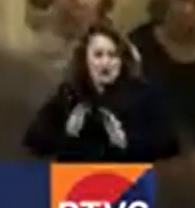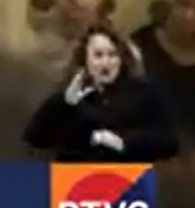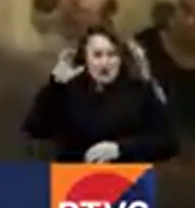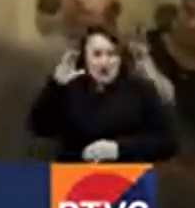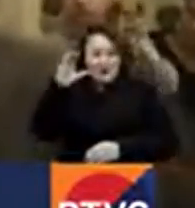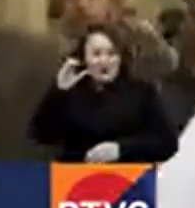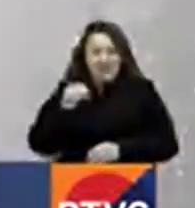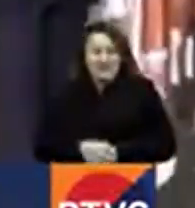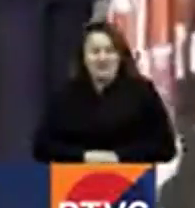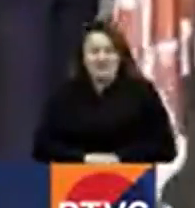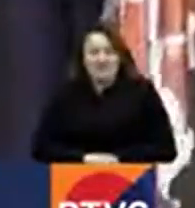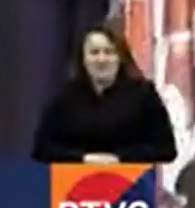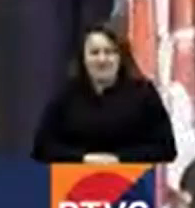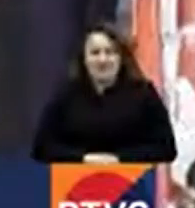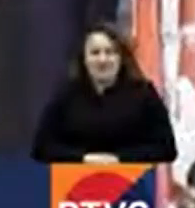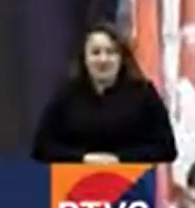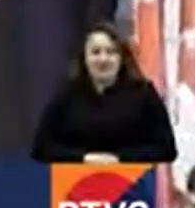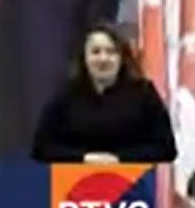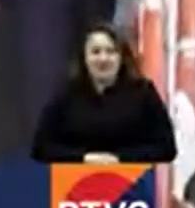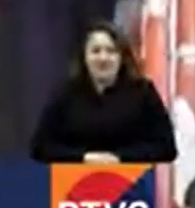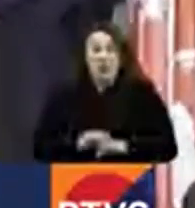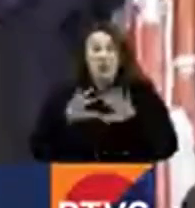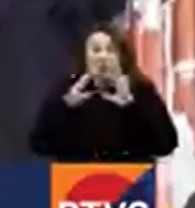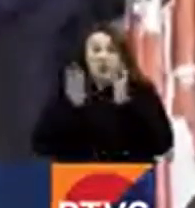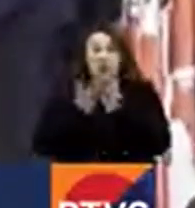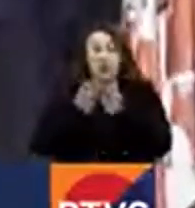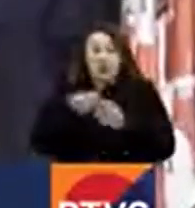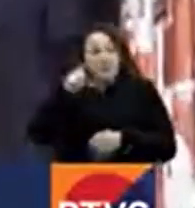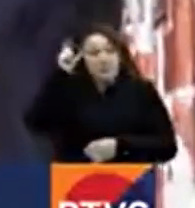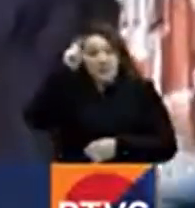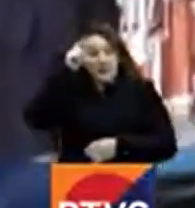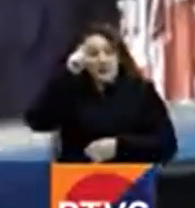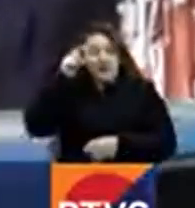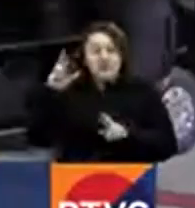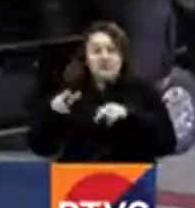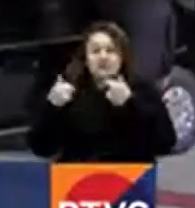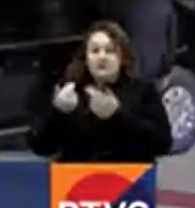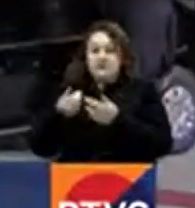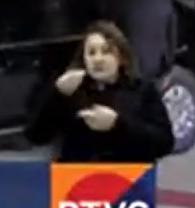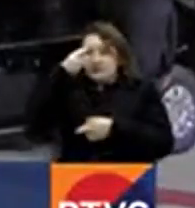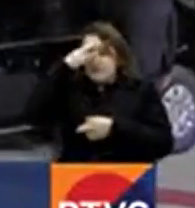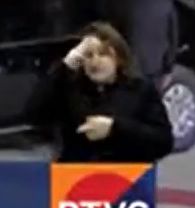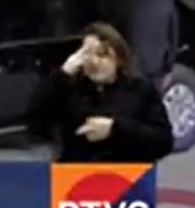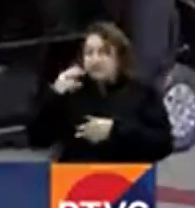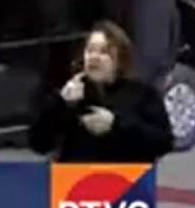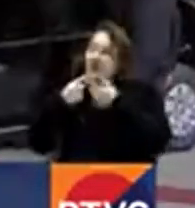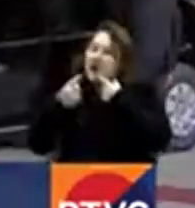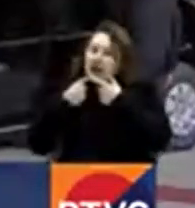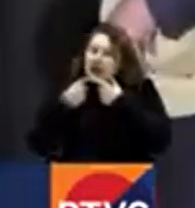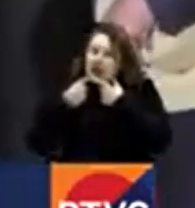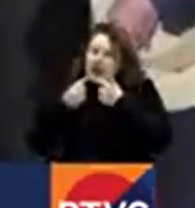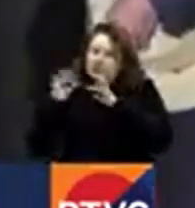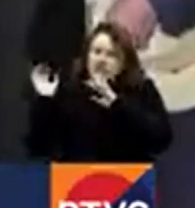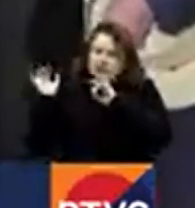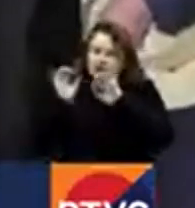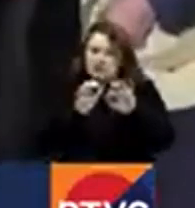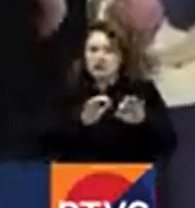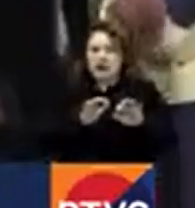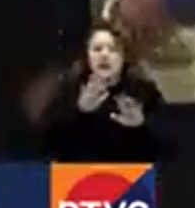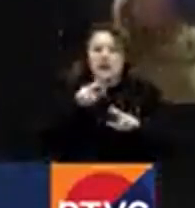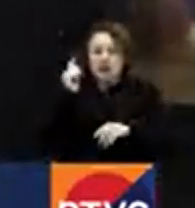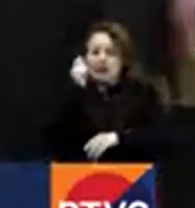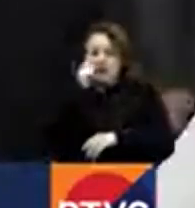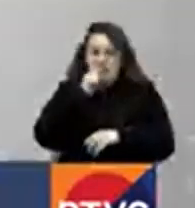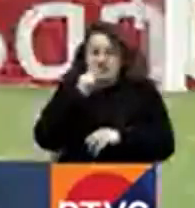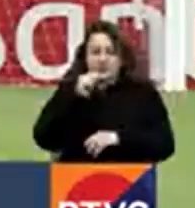RTBC Noticias. En el mundo, presidente Biden se reunió con su homólogo mexicano. Hablaron de migración y tráfico de